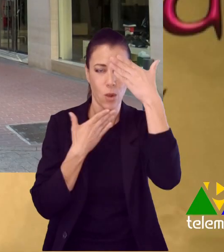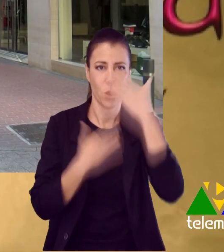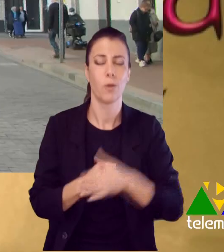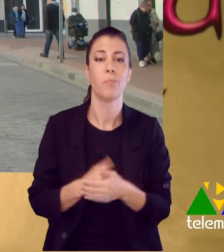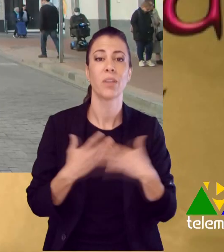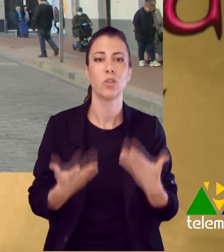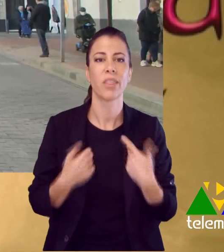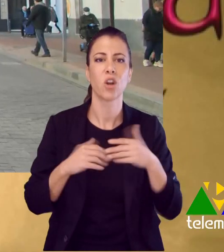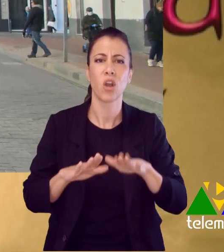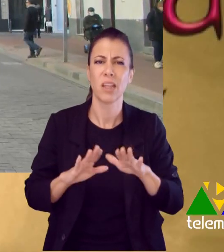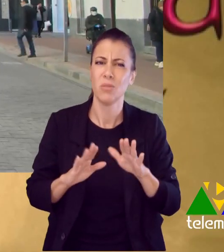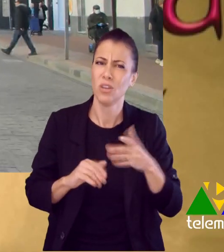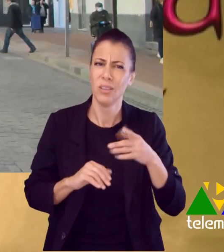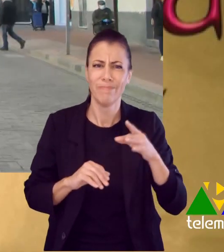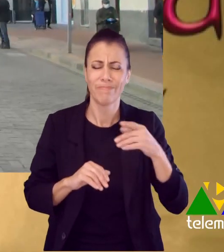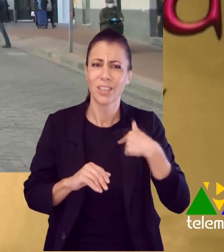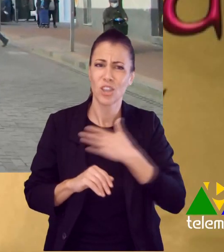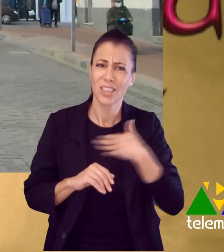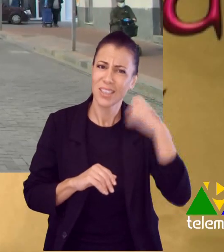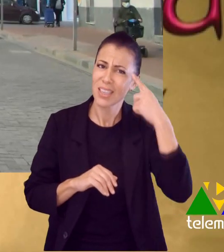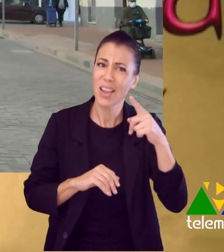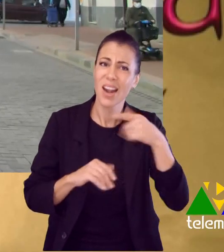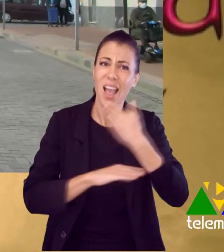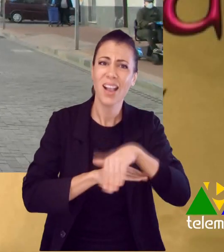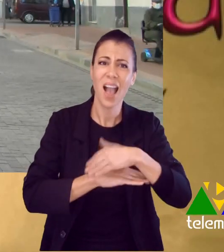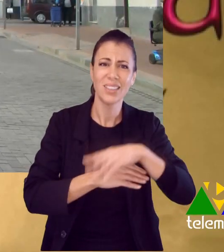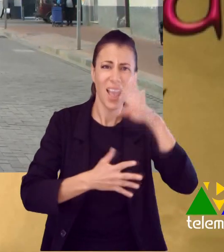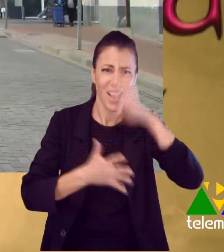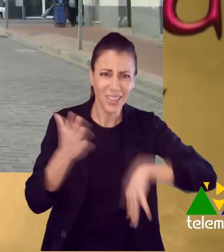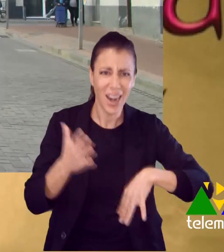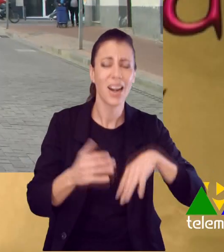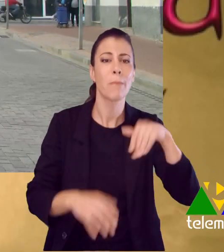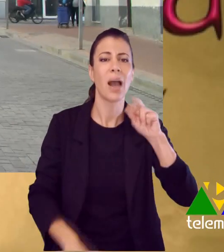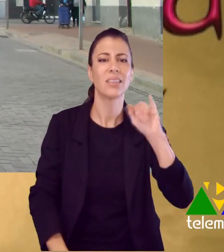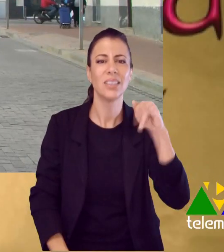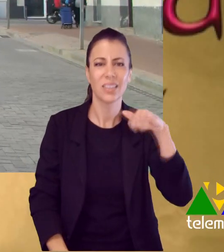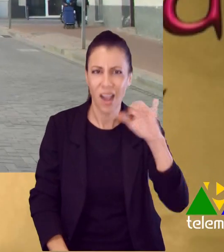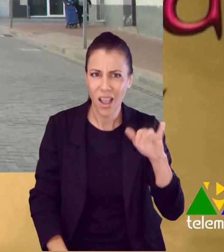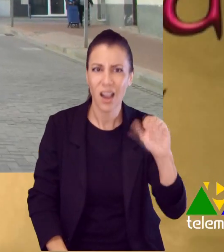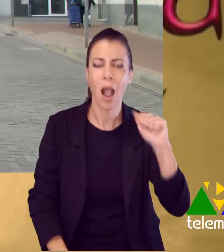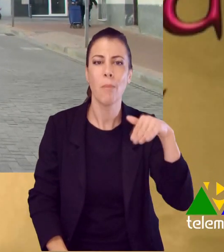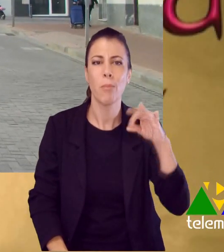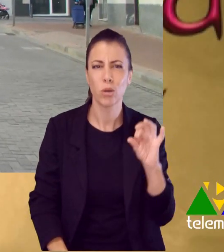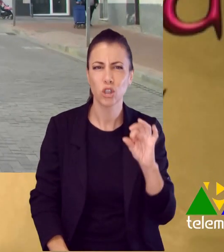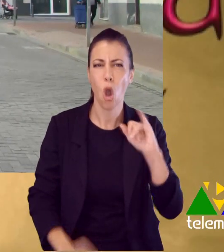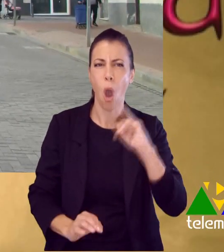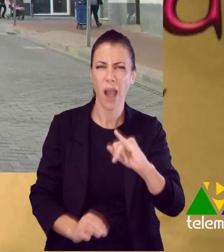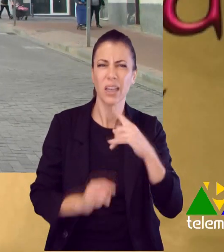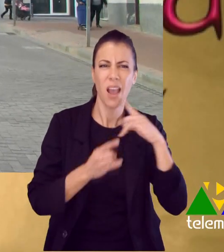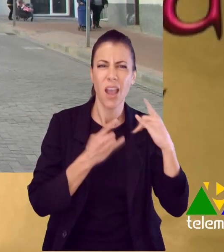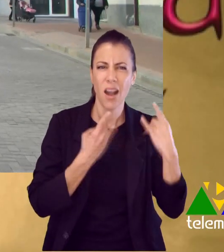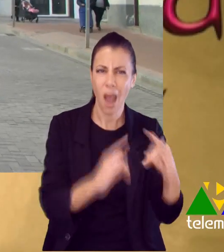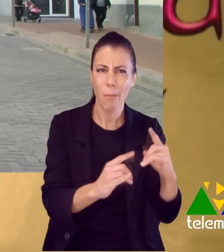Nos quedaremos sin saber si realmente en la calle Catalana, que estamos hablando de ella, la calle Martínez Campos, teníamos Rambla por debajo,